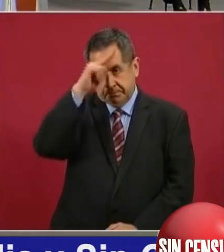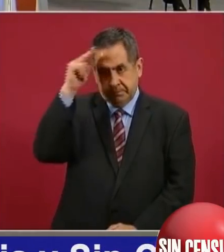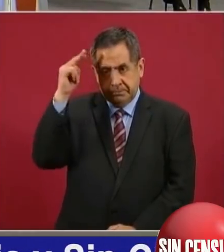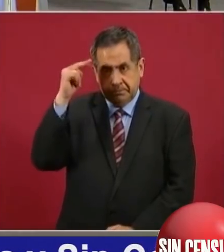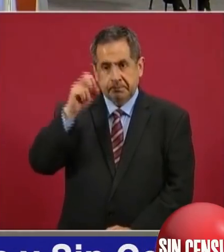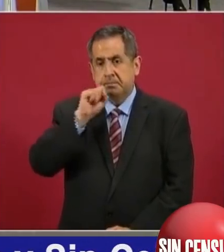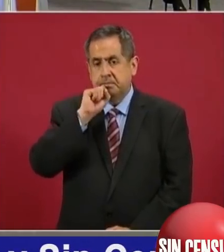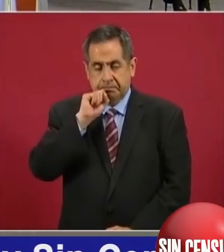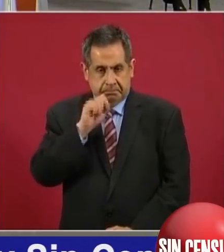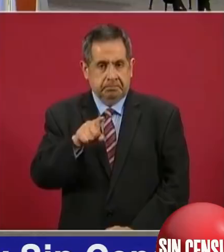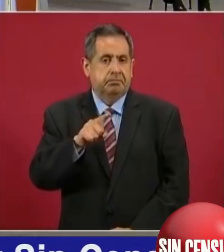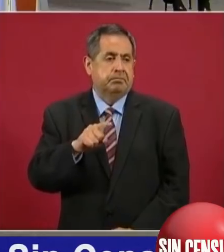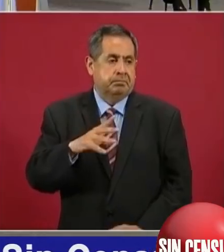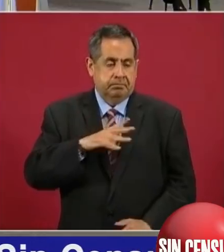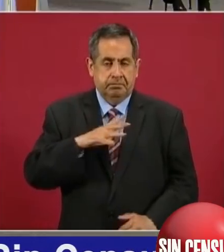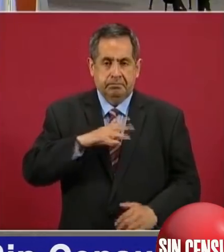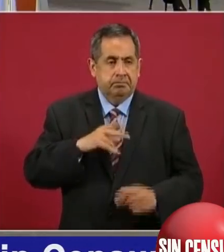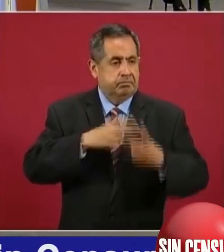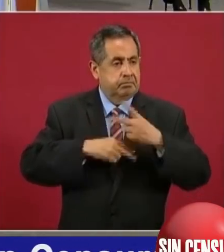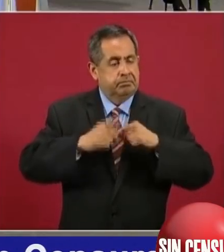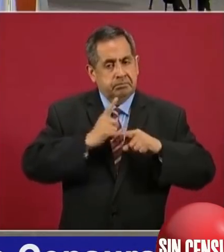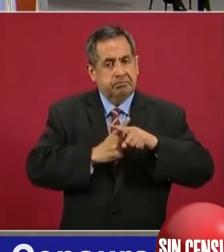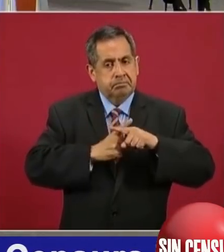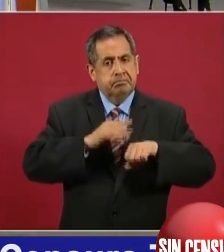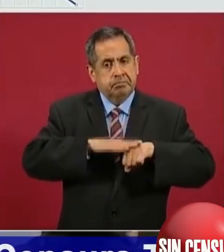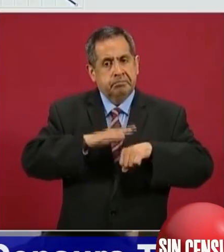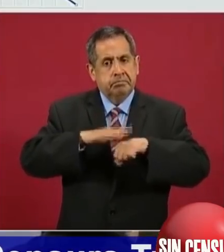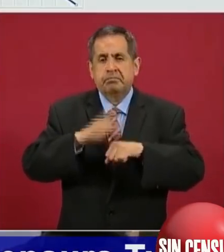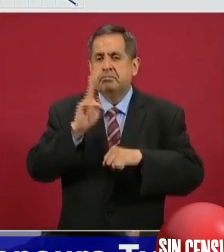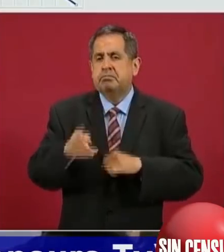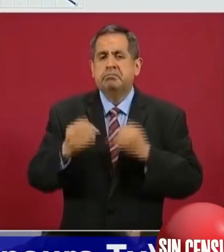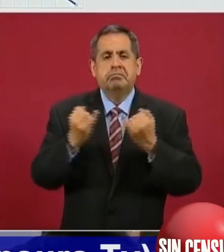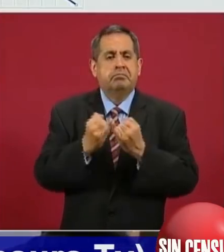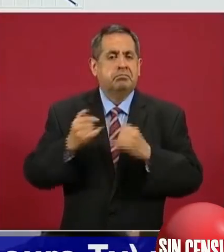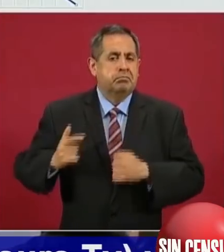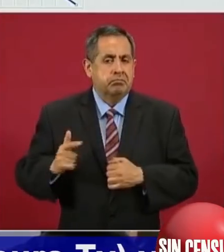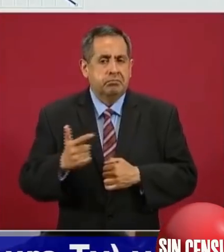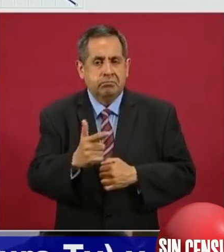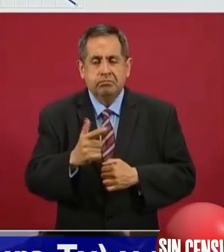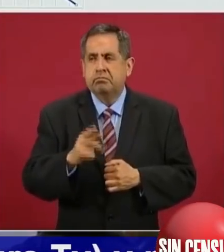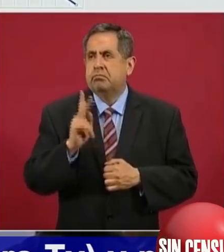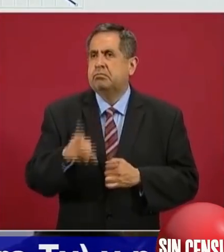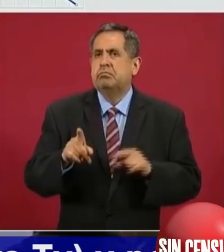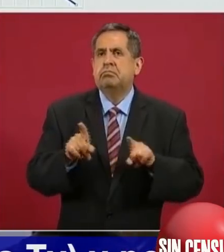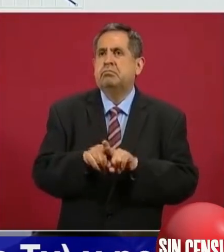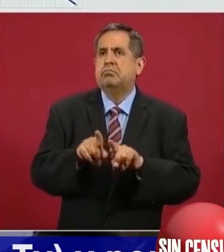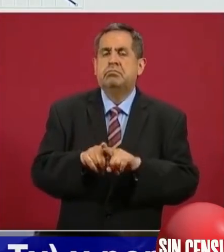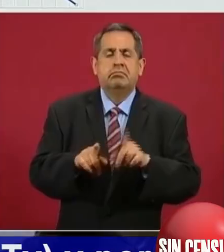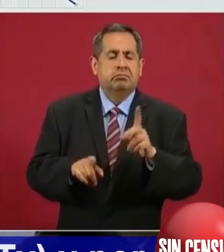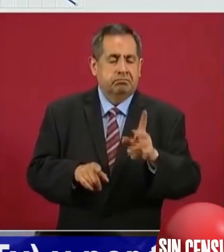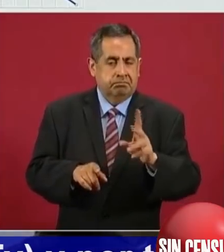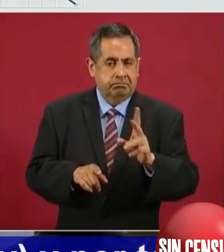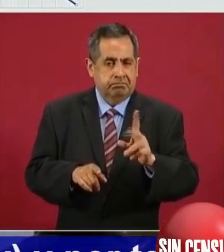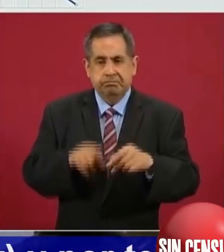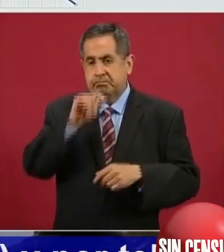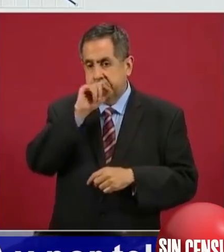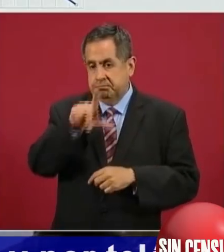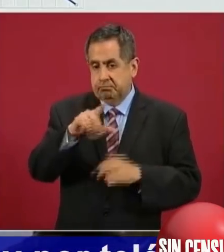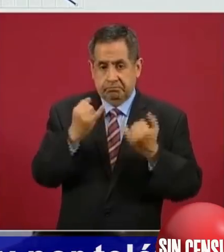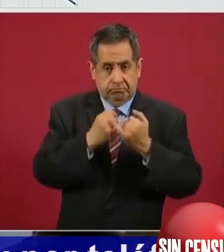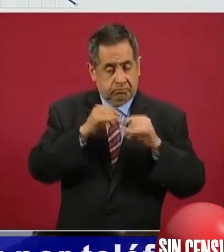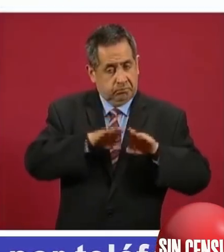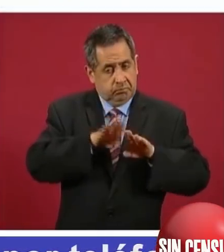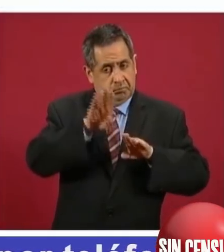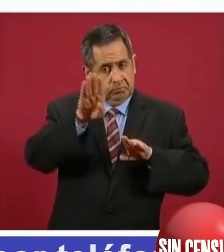mismo, tuvimos un incremento sostenido, semejante al de Guanajuato, semejante al de Jalisco,